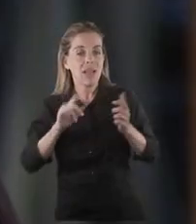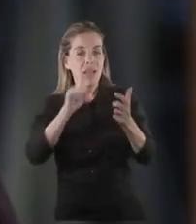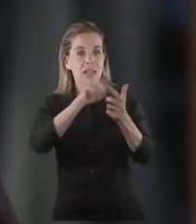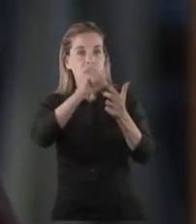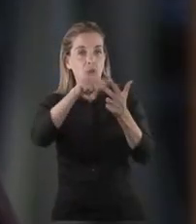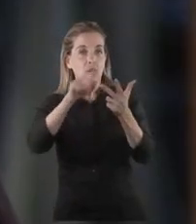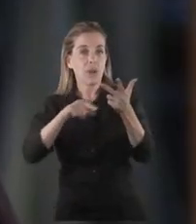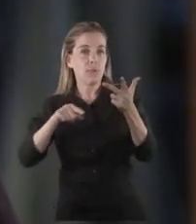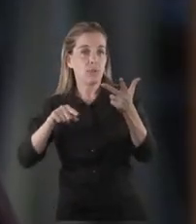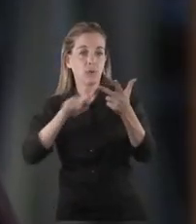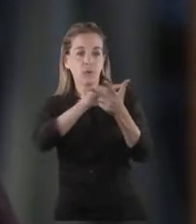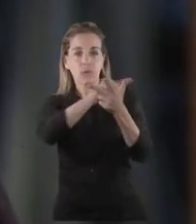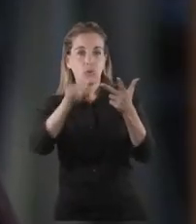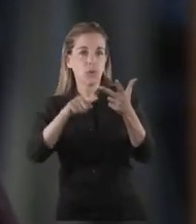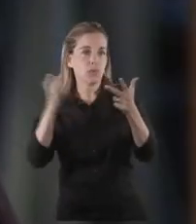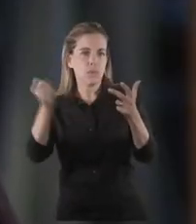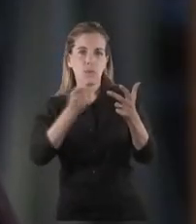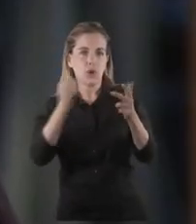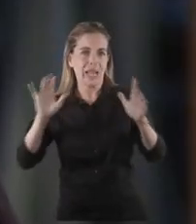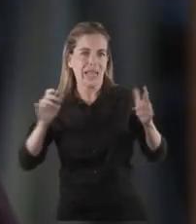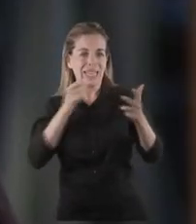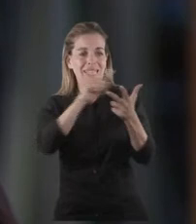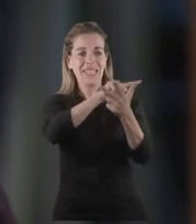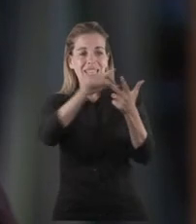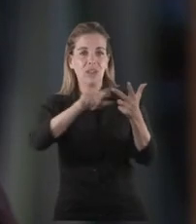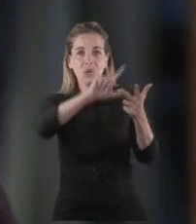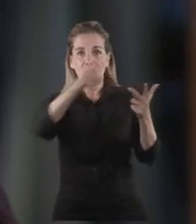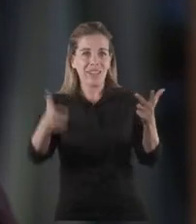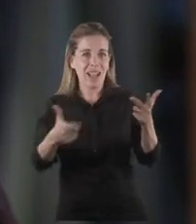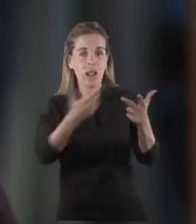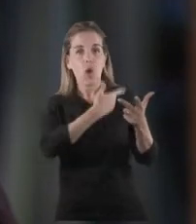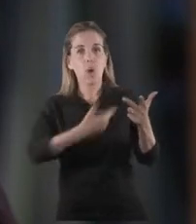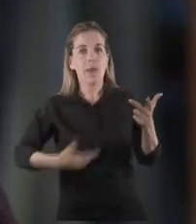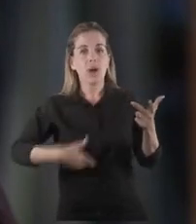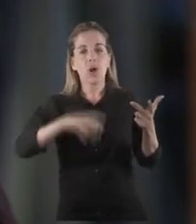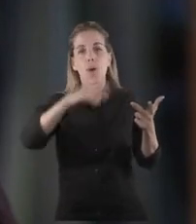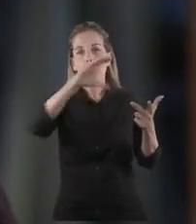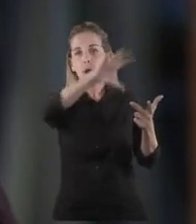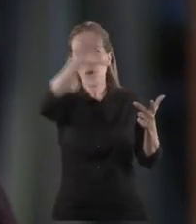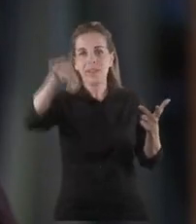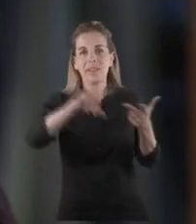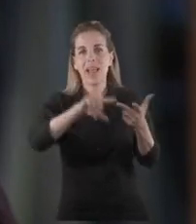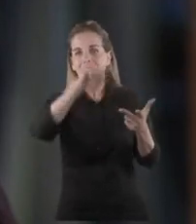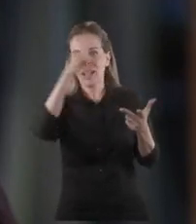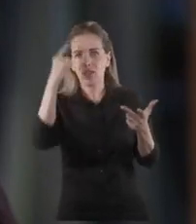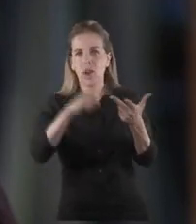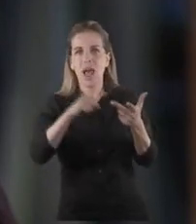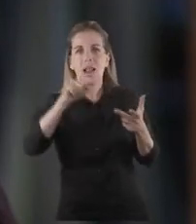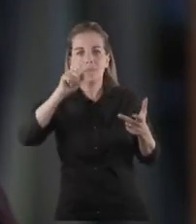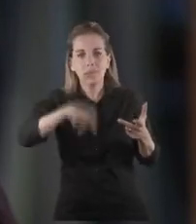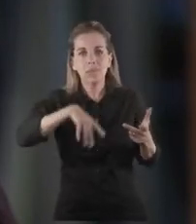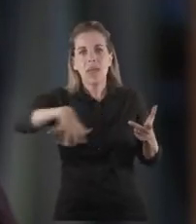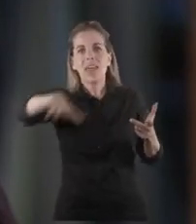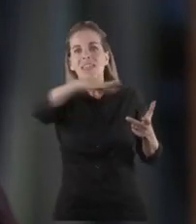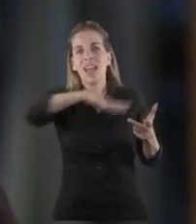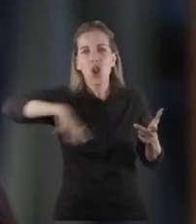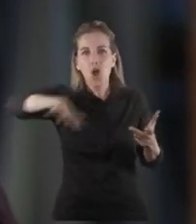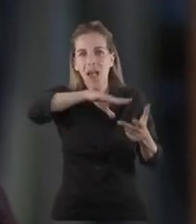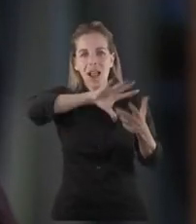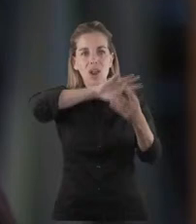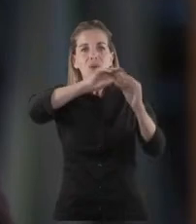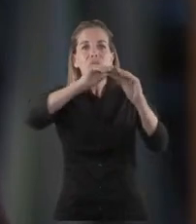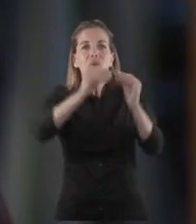patas, el gobierno nacional, el gobierno provincial, el local, para trabajar en el mismo sentido, en el